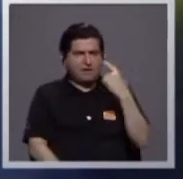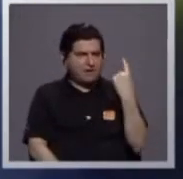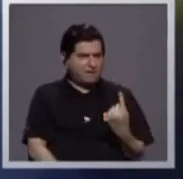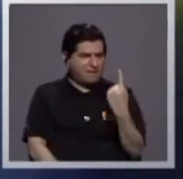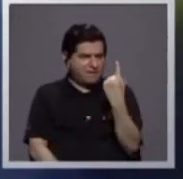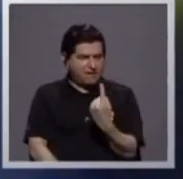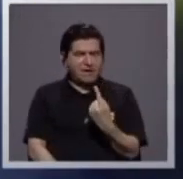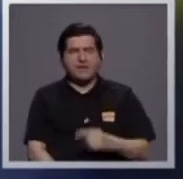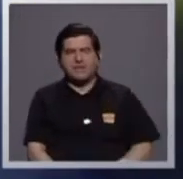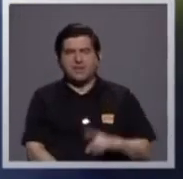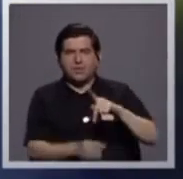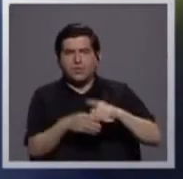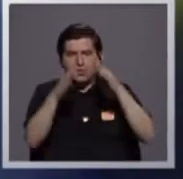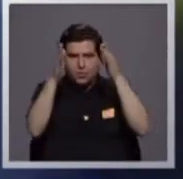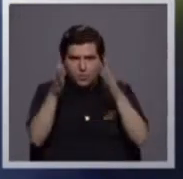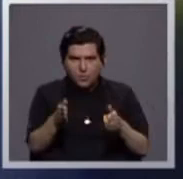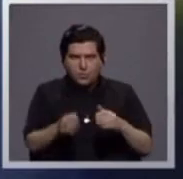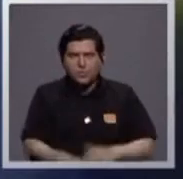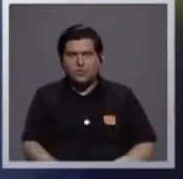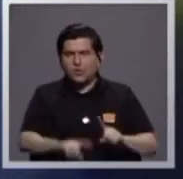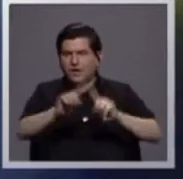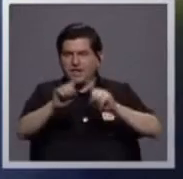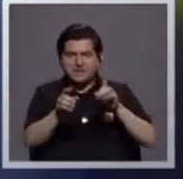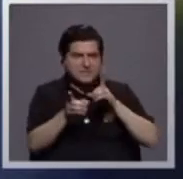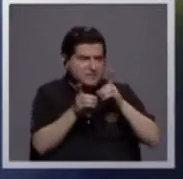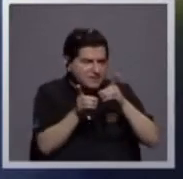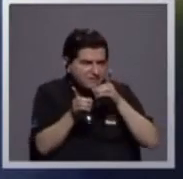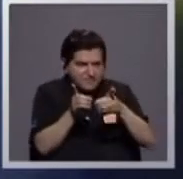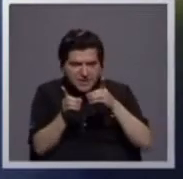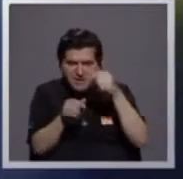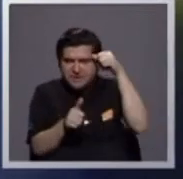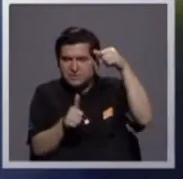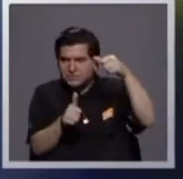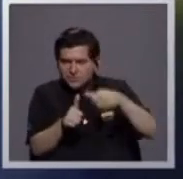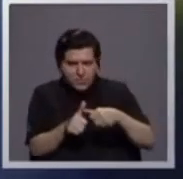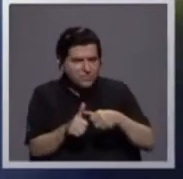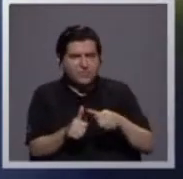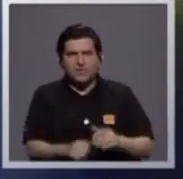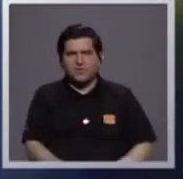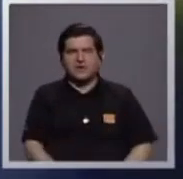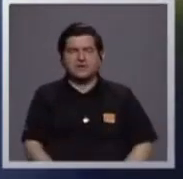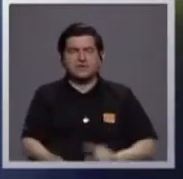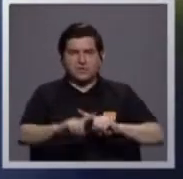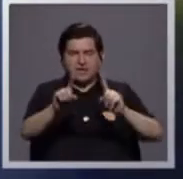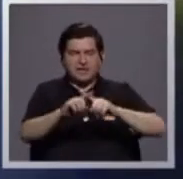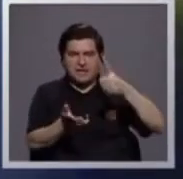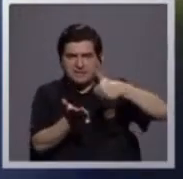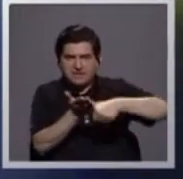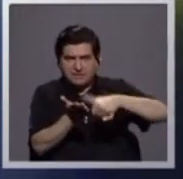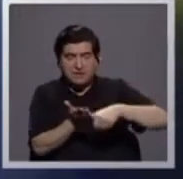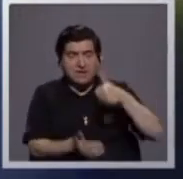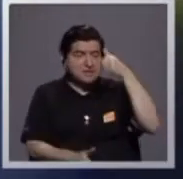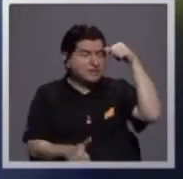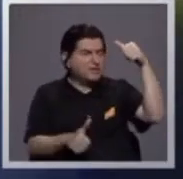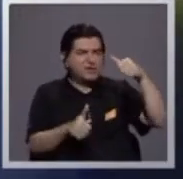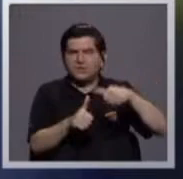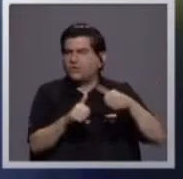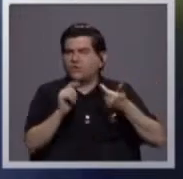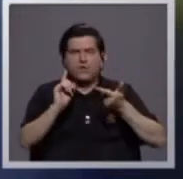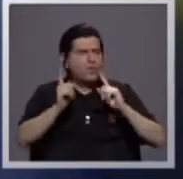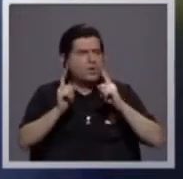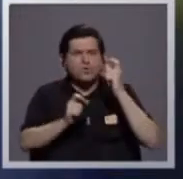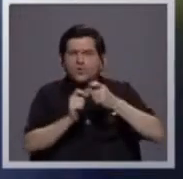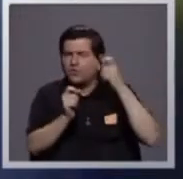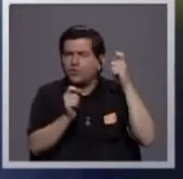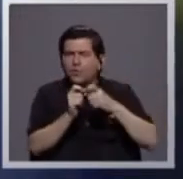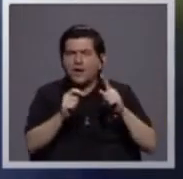los agentes y cada uno de los distritos. No recuerdo si era en cada una de las elecciones y no recuerdo cuál era la elección,